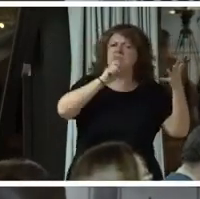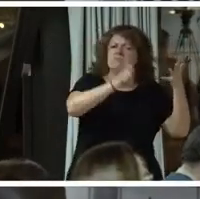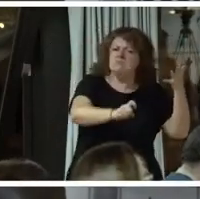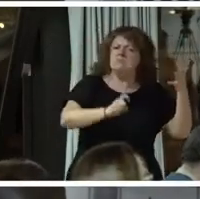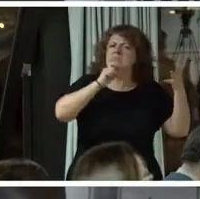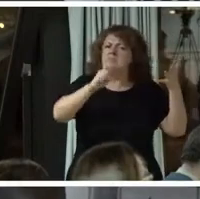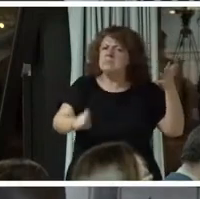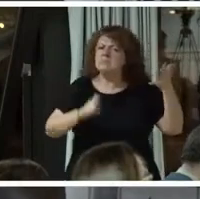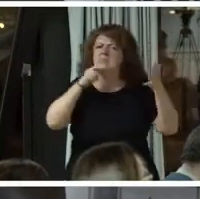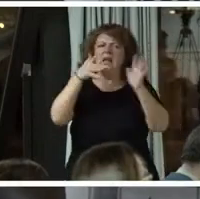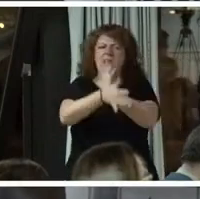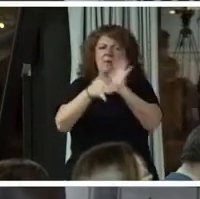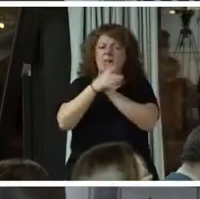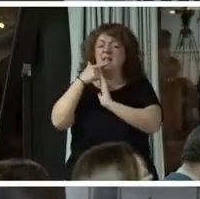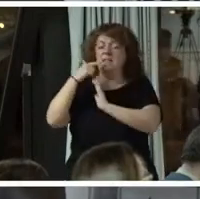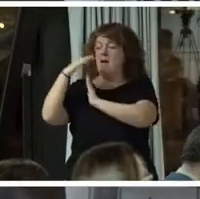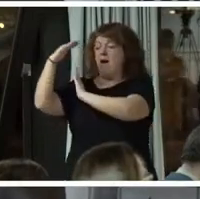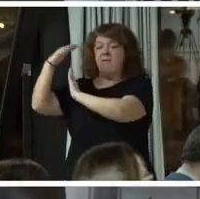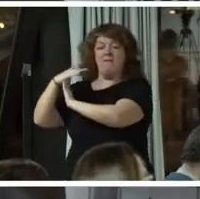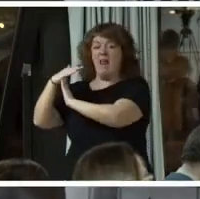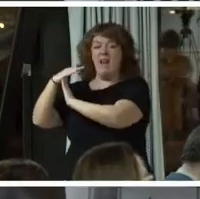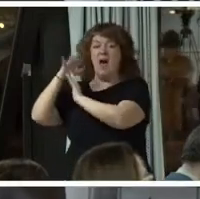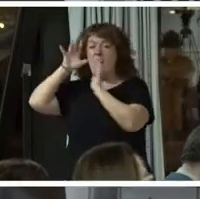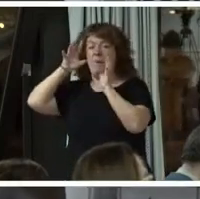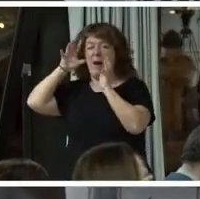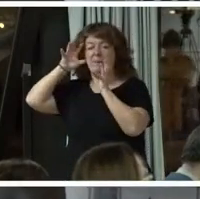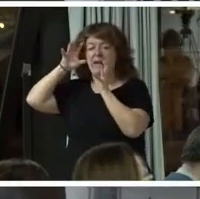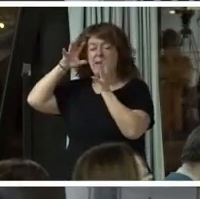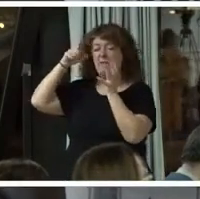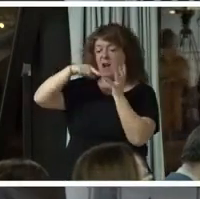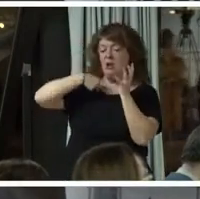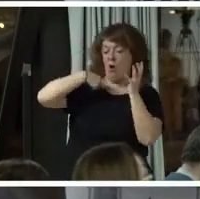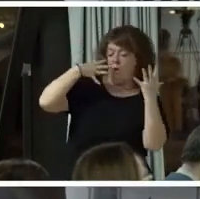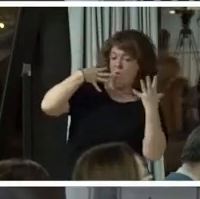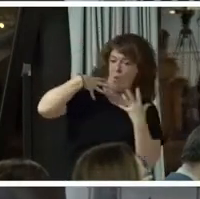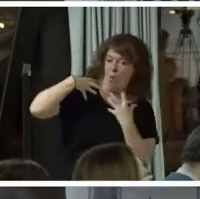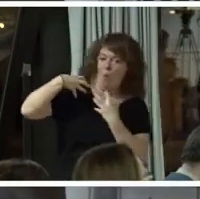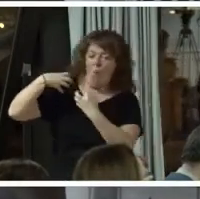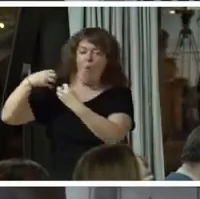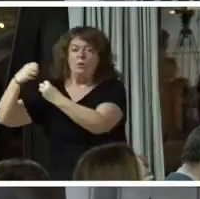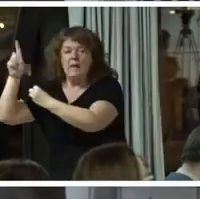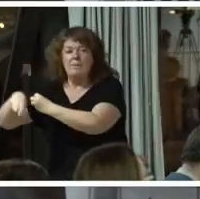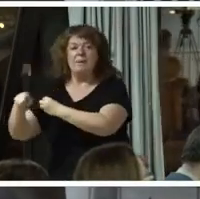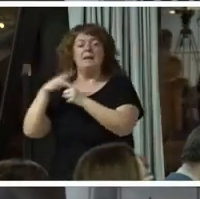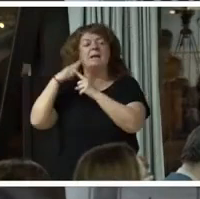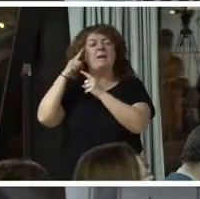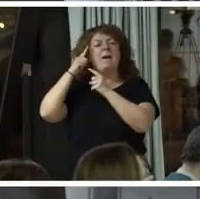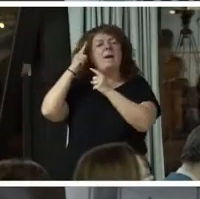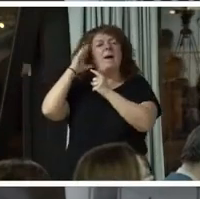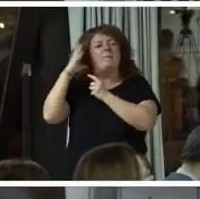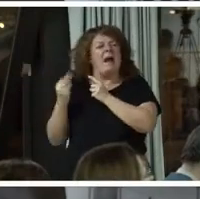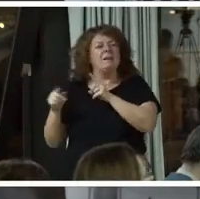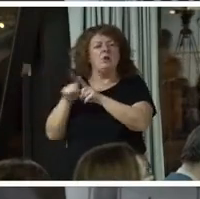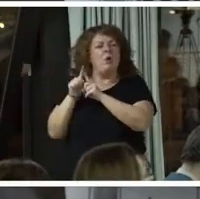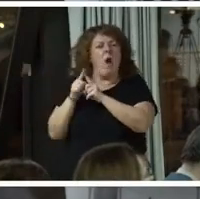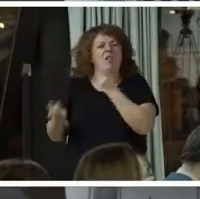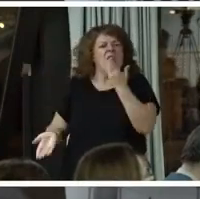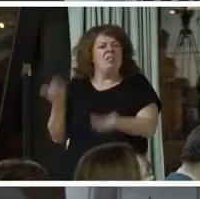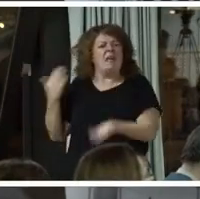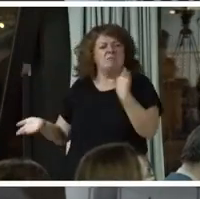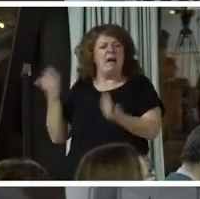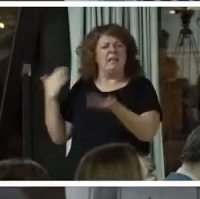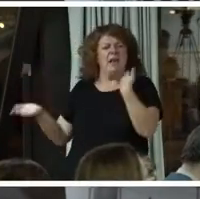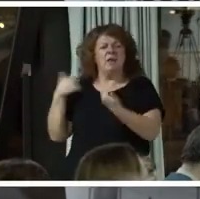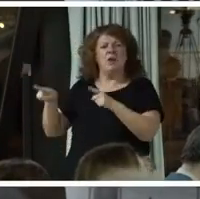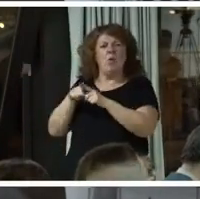mundo que cuando no frenas la barbarie la barbarie te arrastra con ella que lo que estamos viendo en Palestina es el desmantelamiento